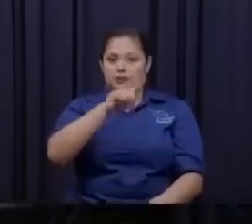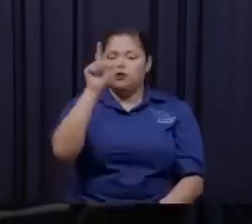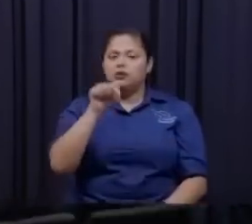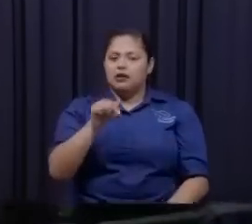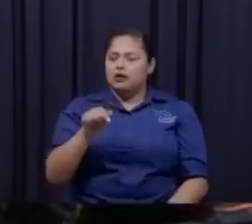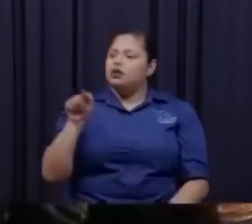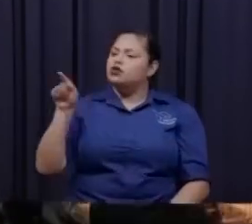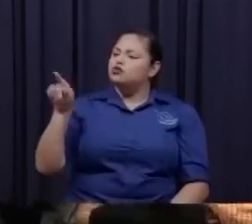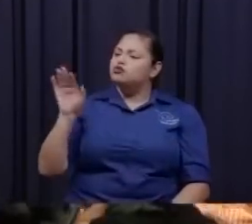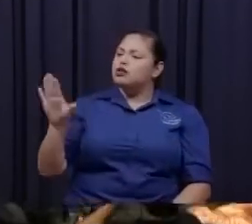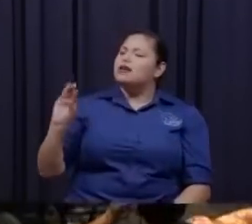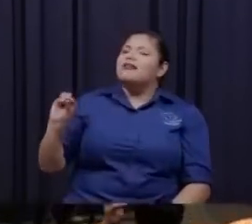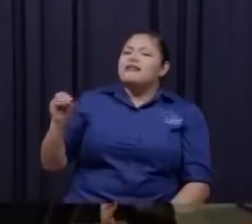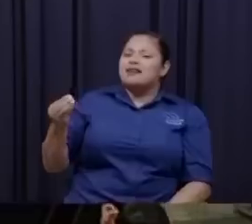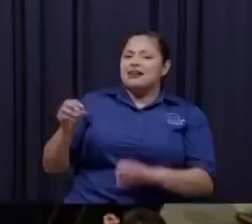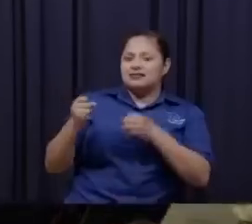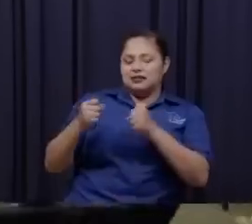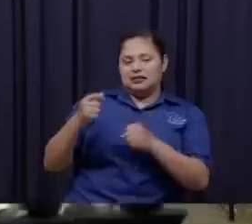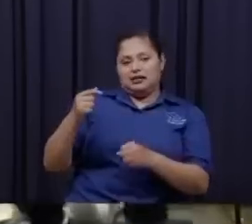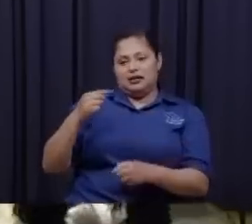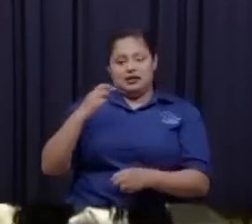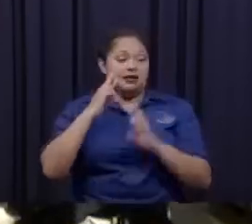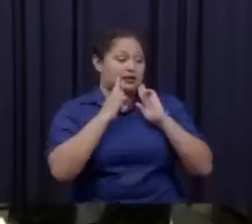usted qué hizo? Te ayudé.